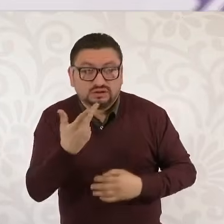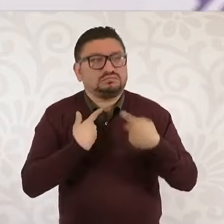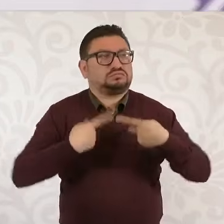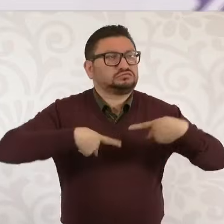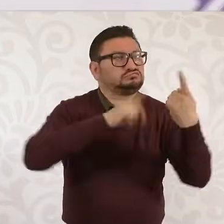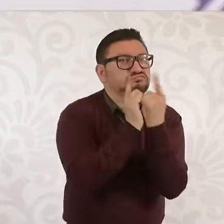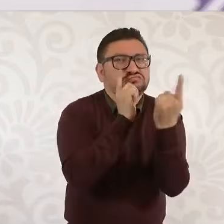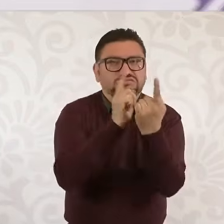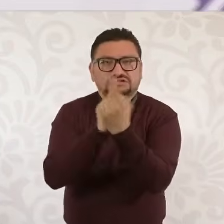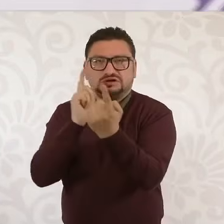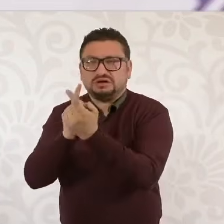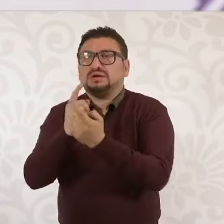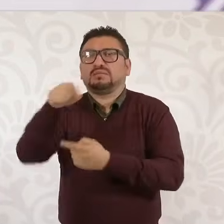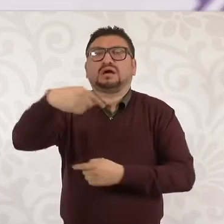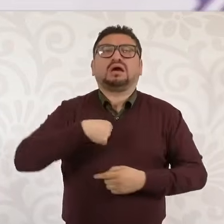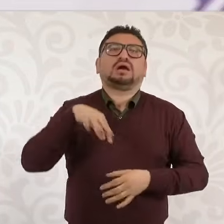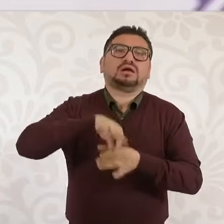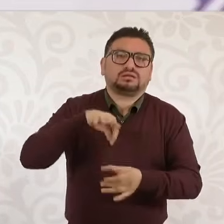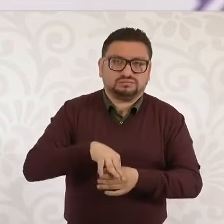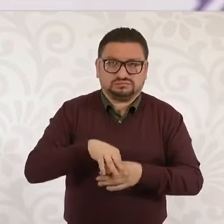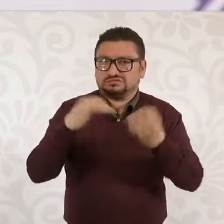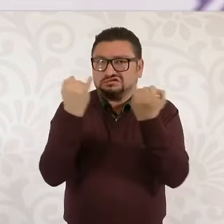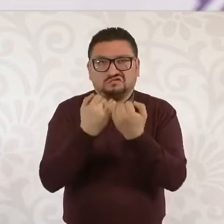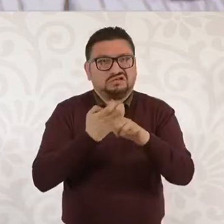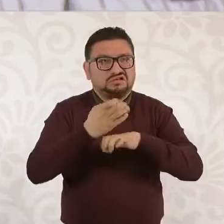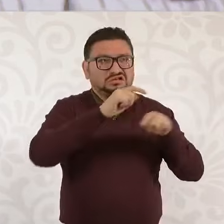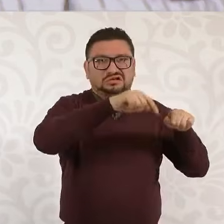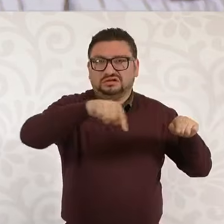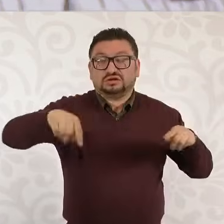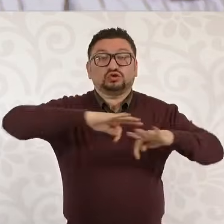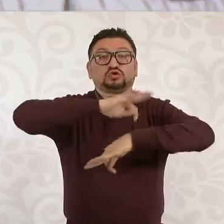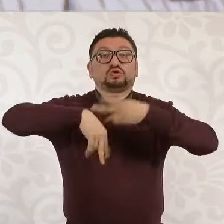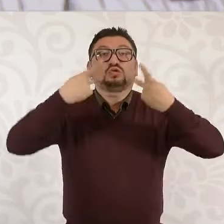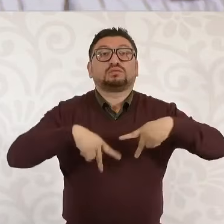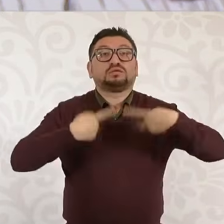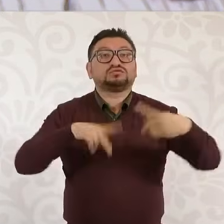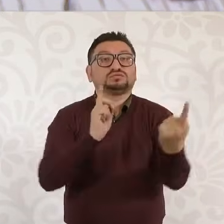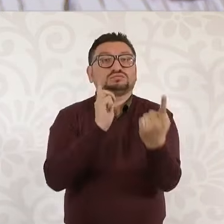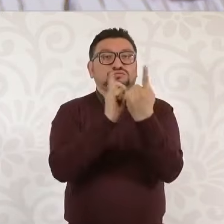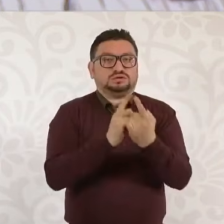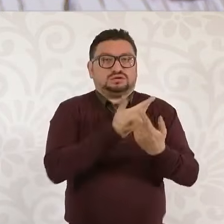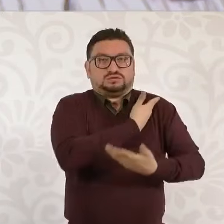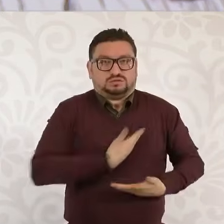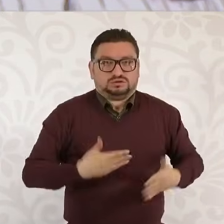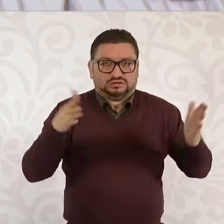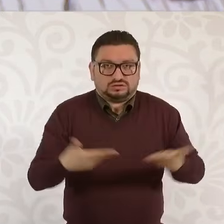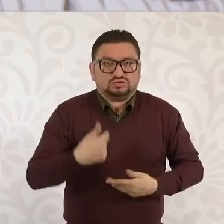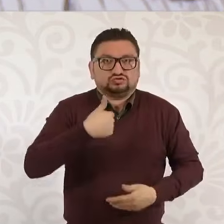regidor se vaya a buscar su voto. Y que se presente ante la gente. Soy Claudia Sheinbaum.